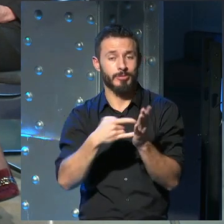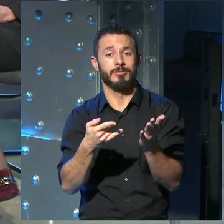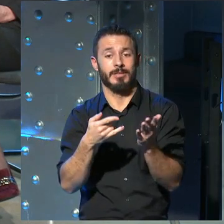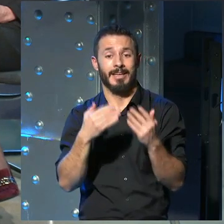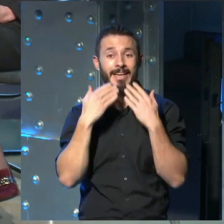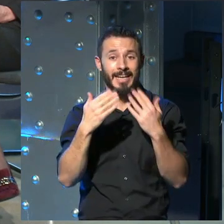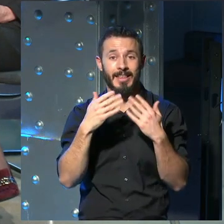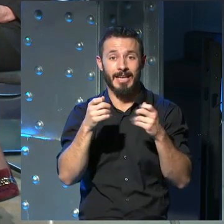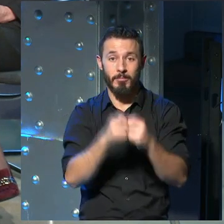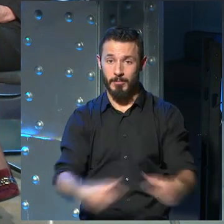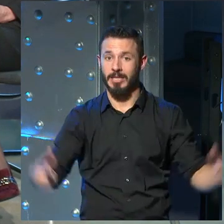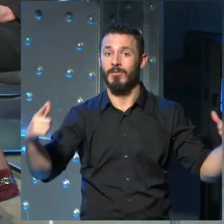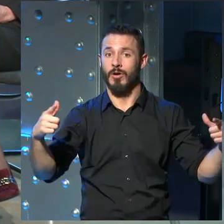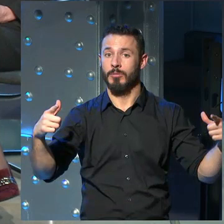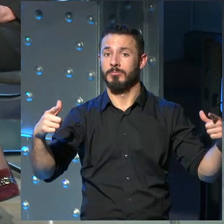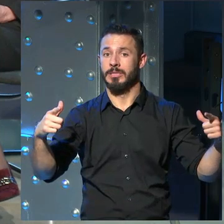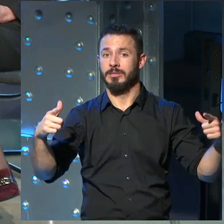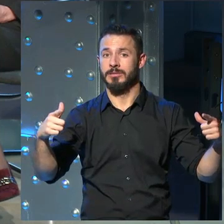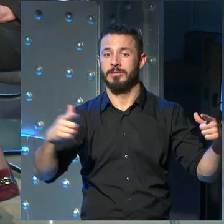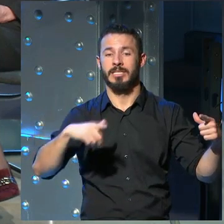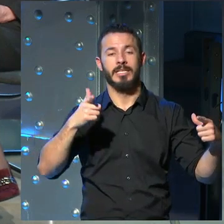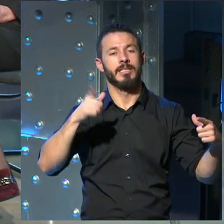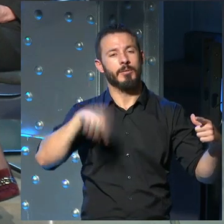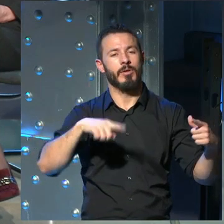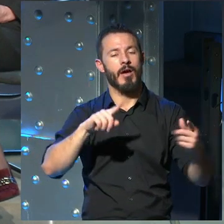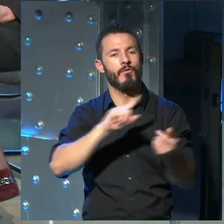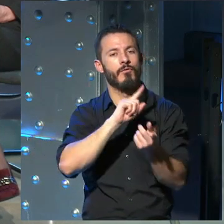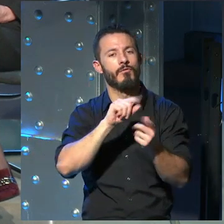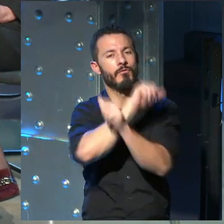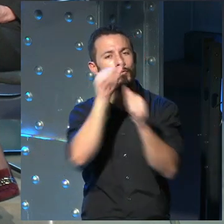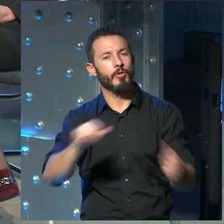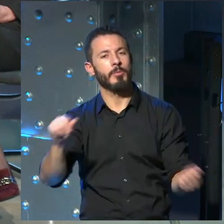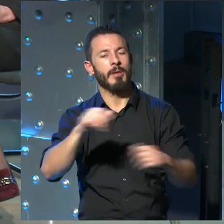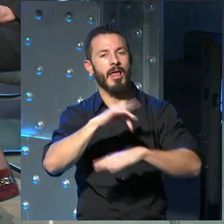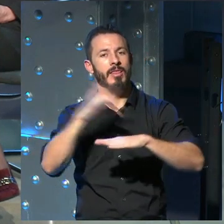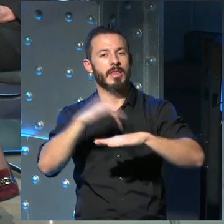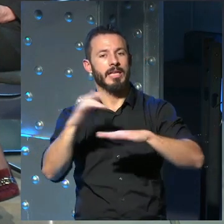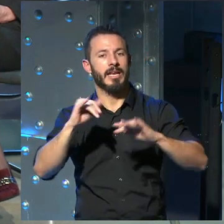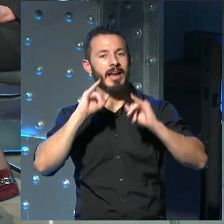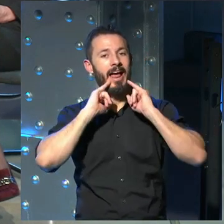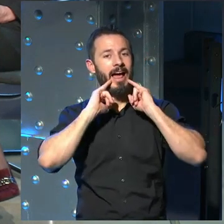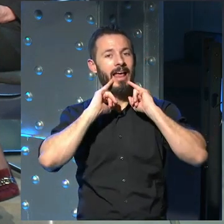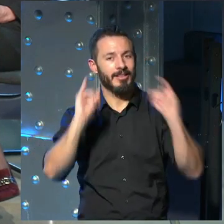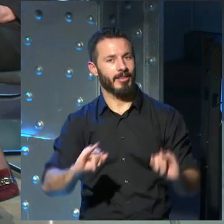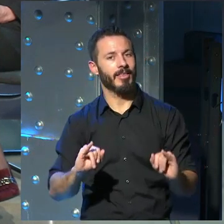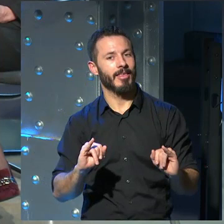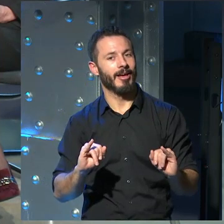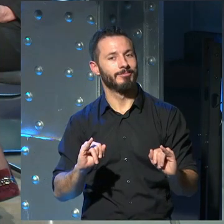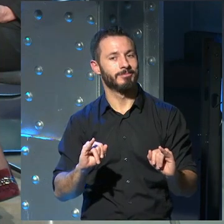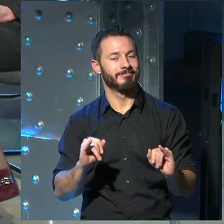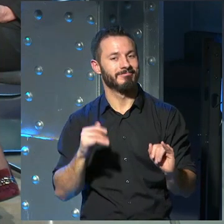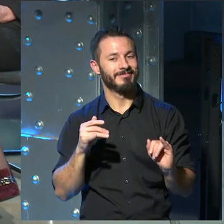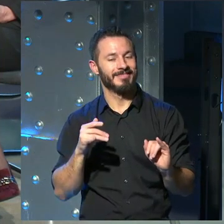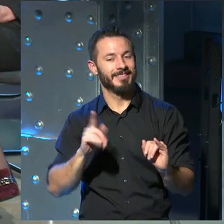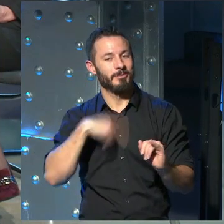gracias a unas plataformas y a una forma de digitalizar la electricidad, bueno, pues las ciudades